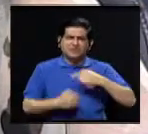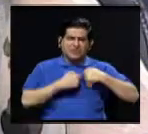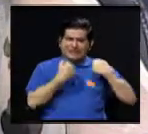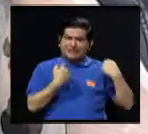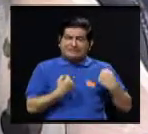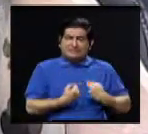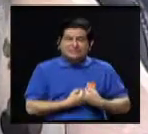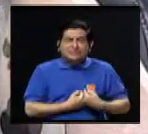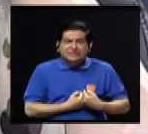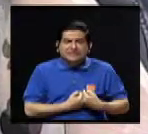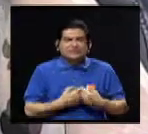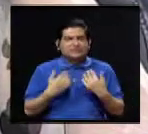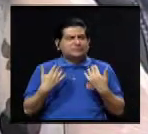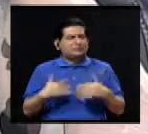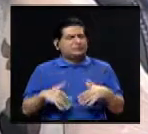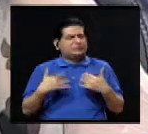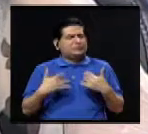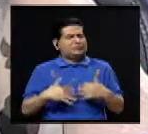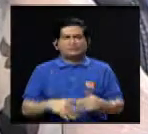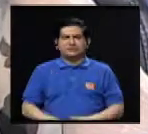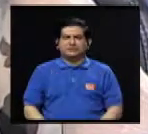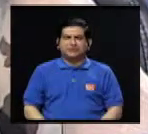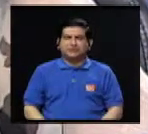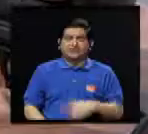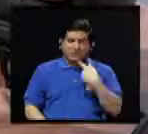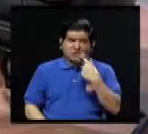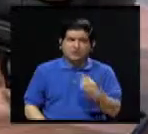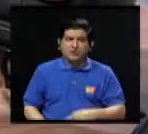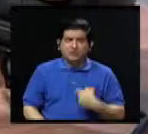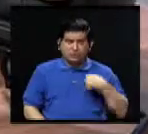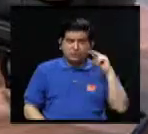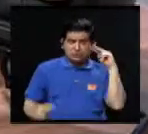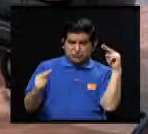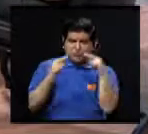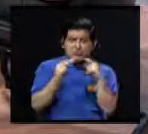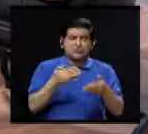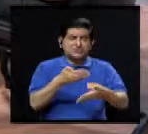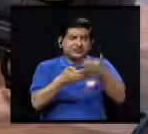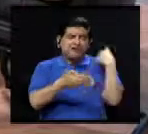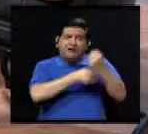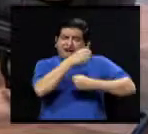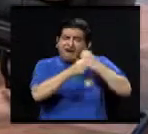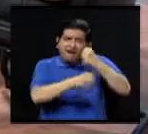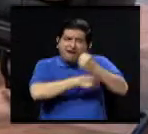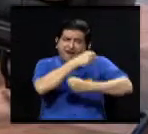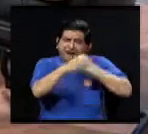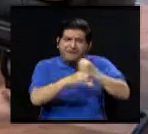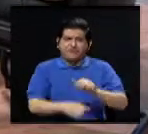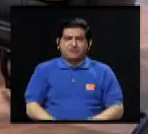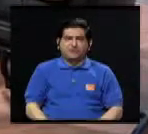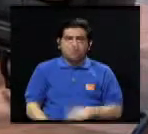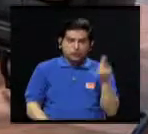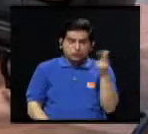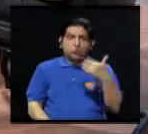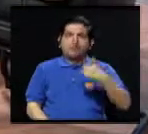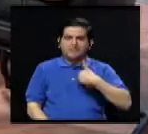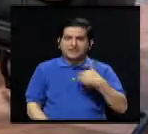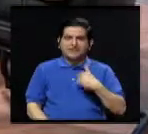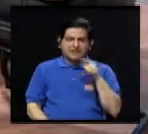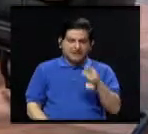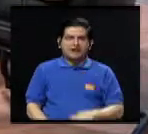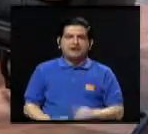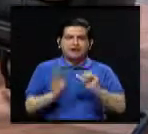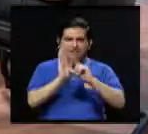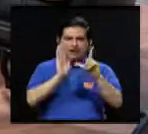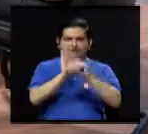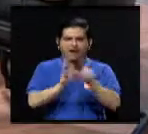corazón, ¿verdad? Porque, como les digo, yo la había conocido ella años antes. De hecho, hay tomas de ella cuando están en la